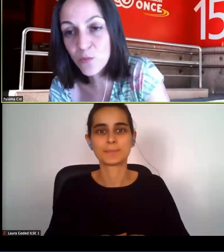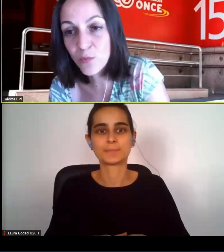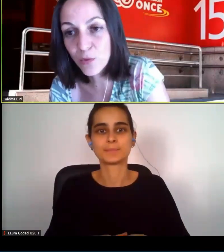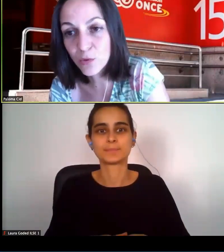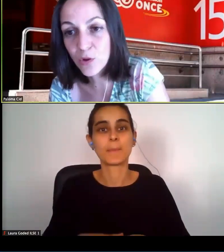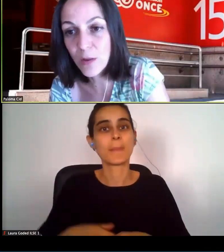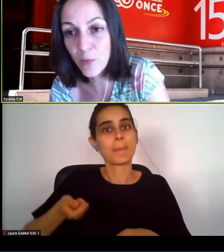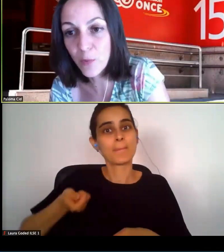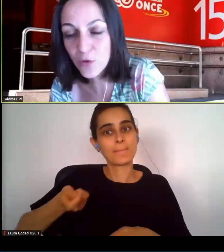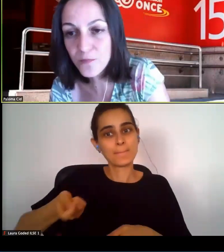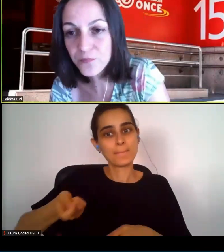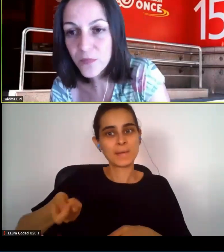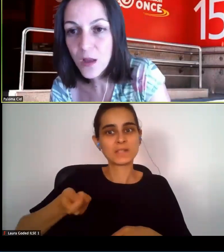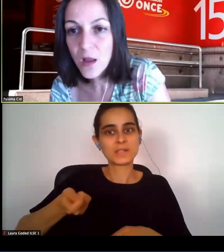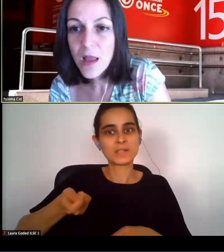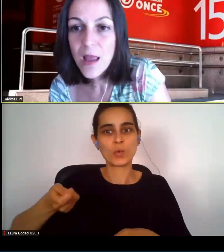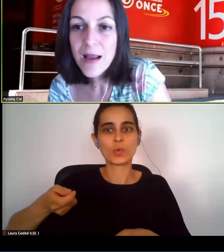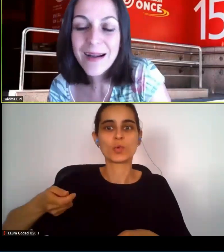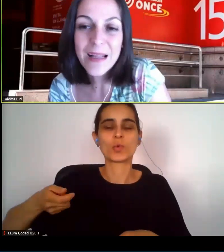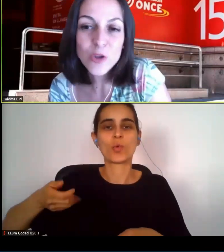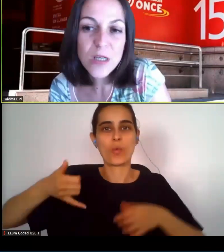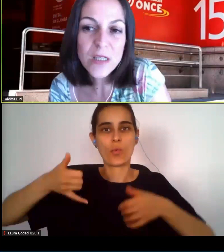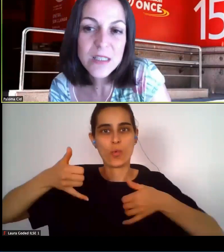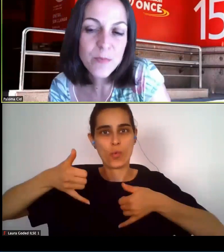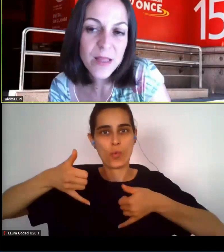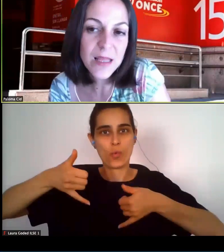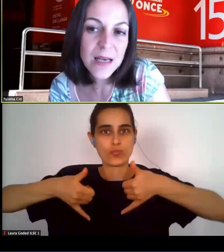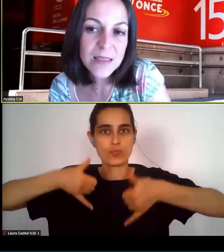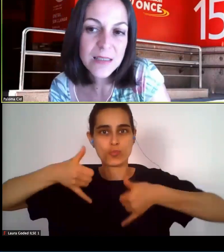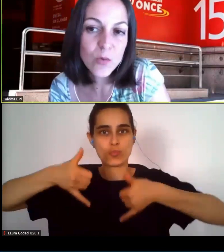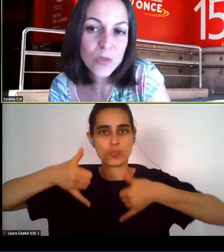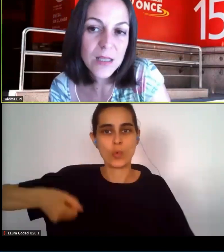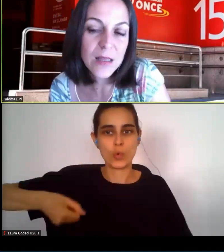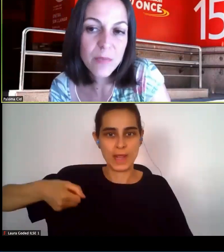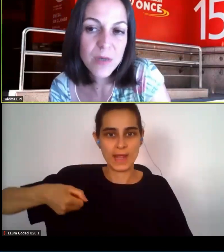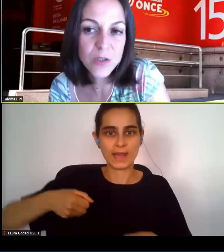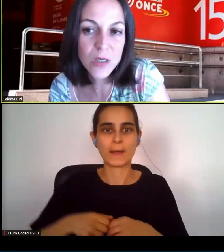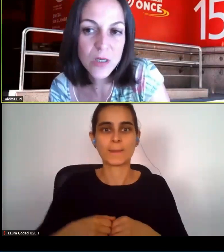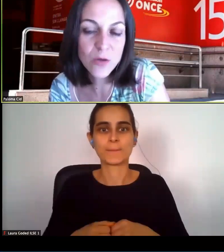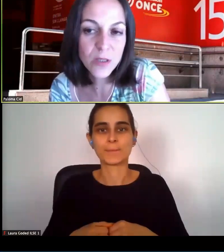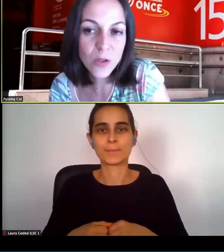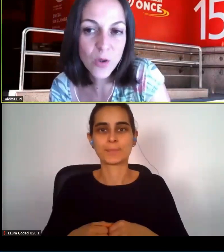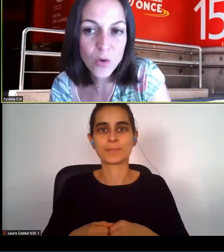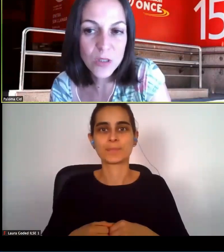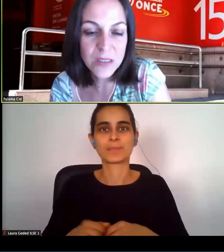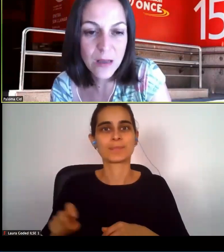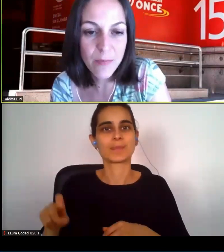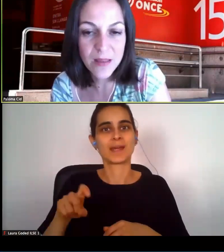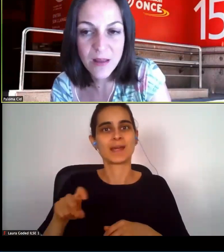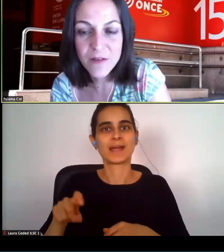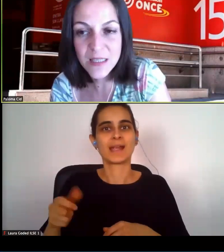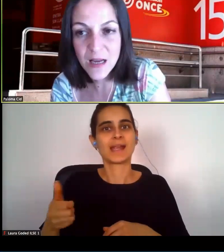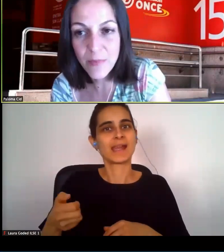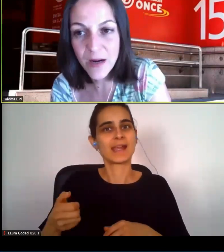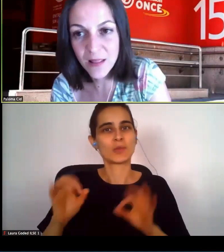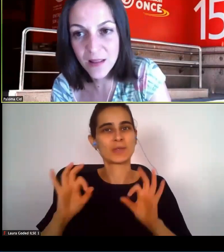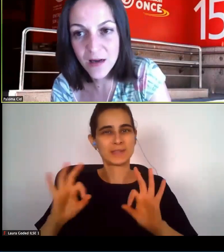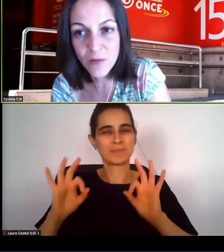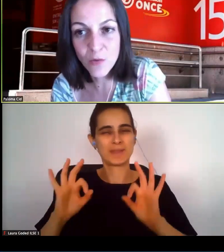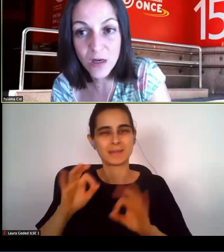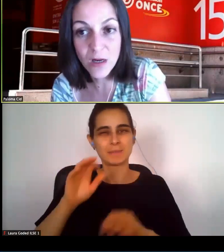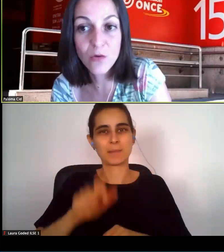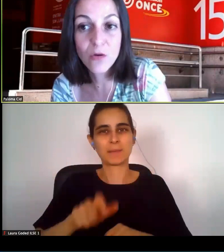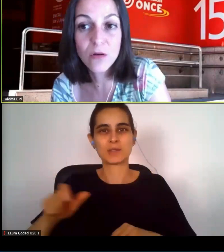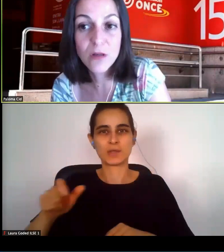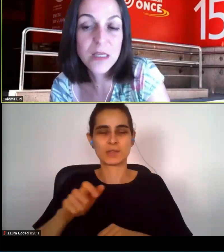es un producto de apoyo, ratones especiales que utilizan personas, sobre todo con discapacidad física, para acceder a